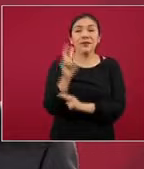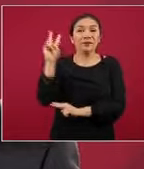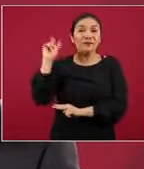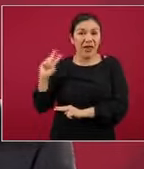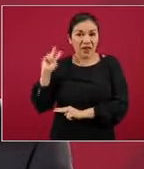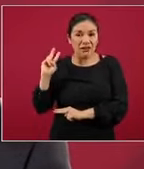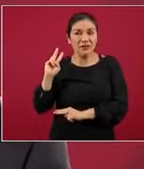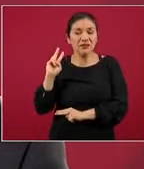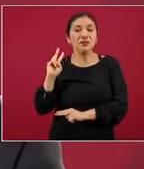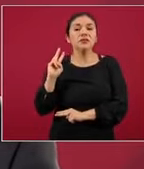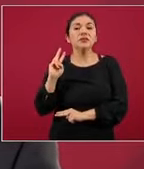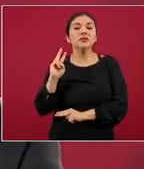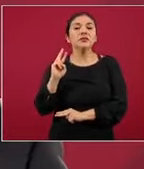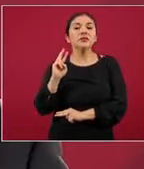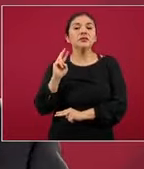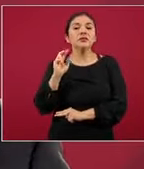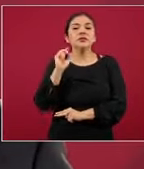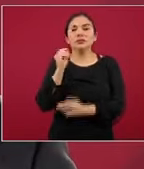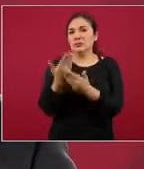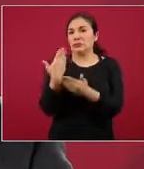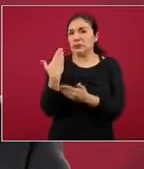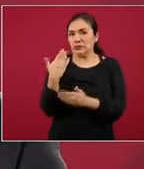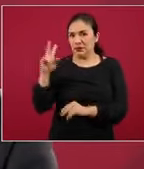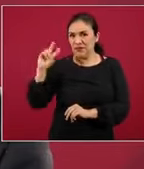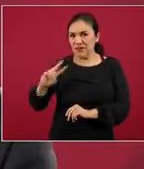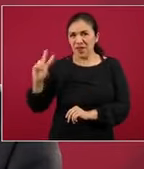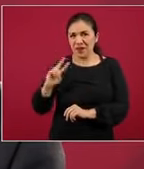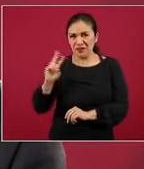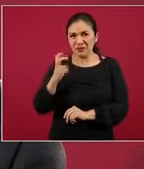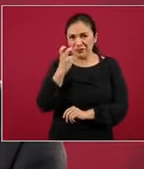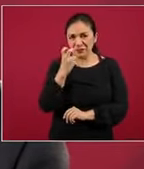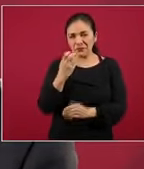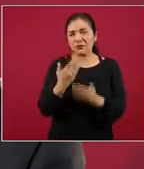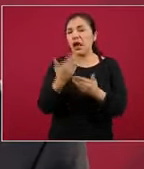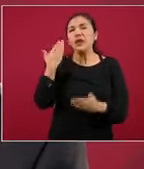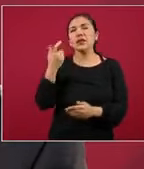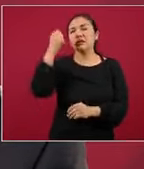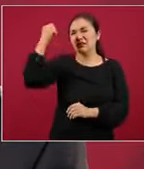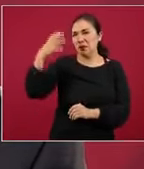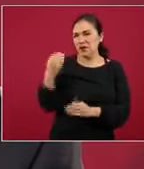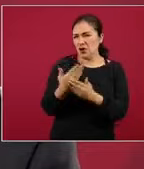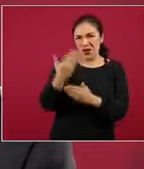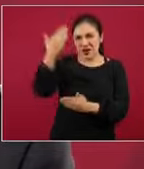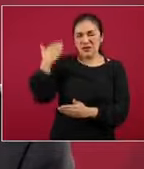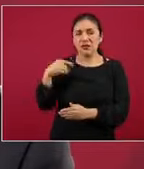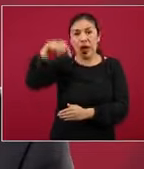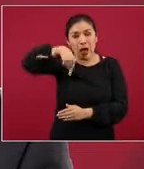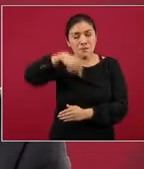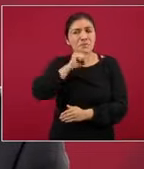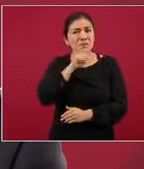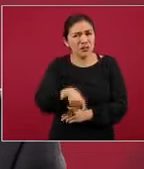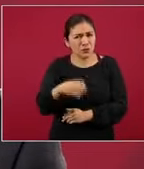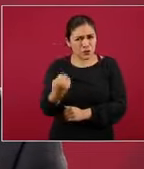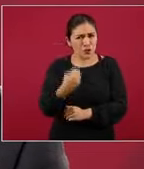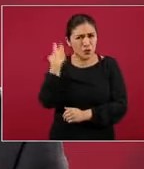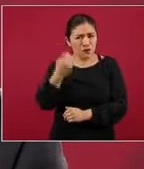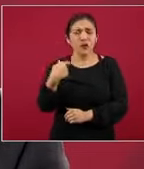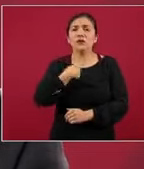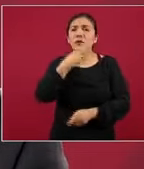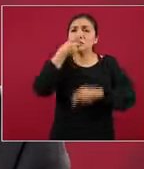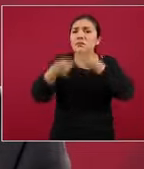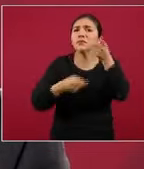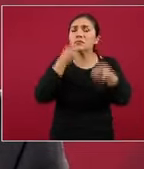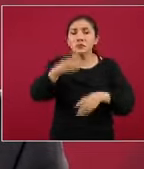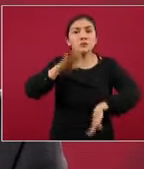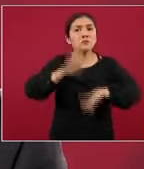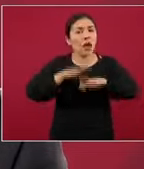viernes inmediato previo a este en que anunciamos el semáforo, aquí en esta conferencia de prensa replicamos con